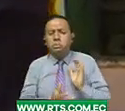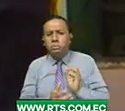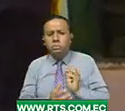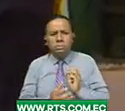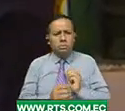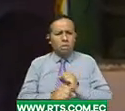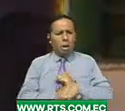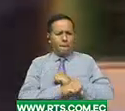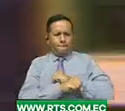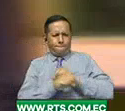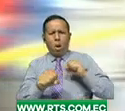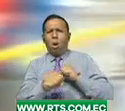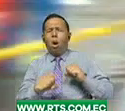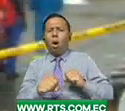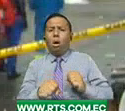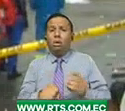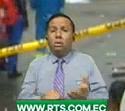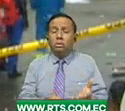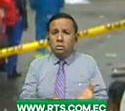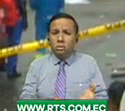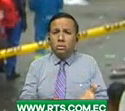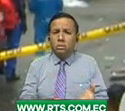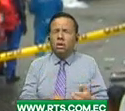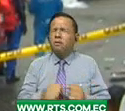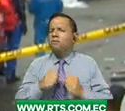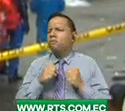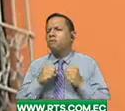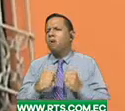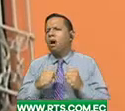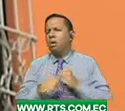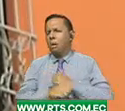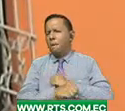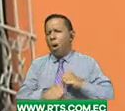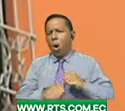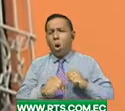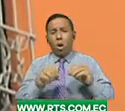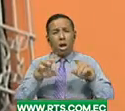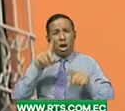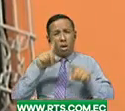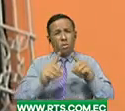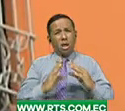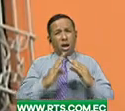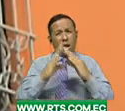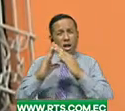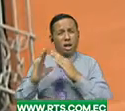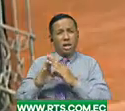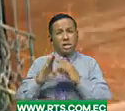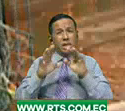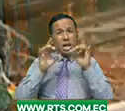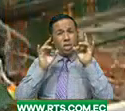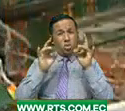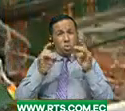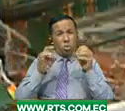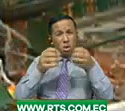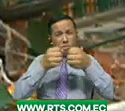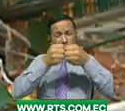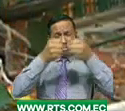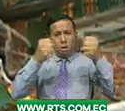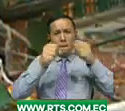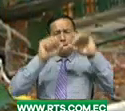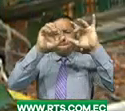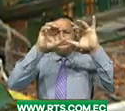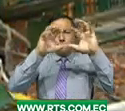destrozado? Sí, todo está dañado. La explosión fue tan fuerte que los ventanales de vidrio del condominio se destrozaron e incluso las